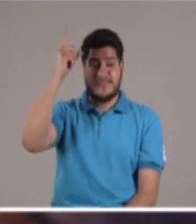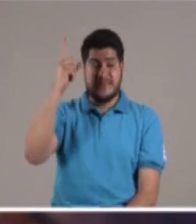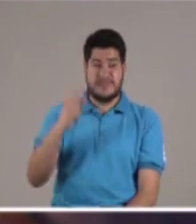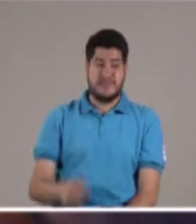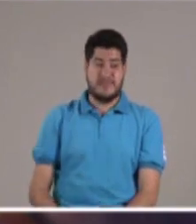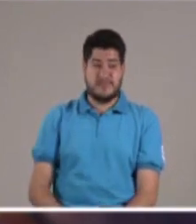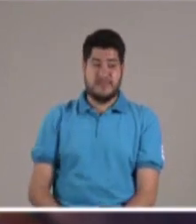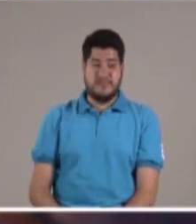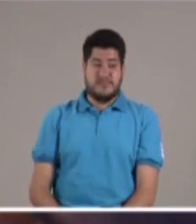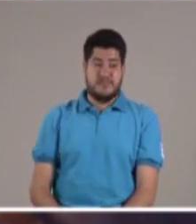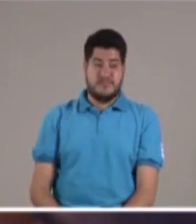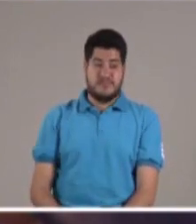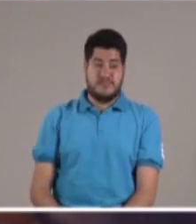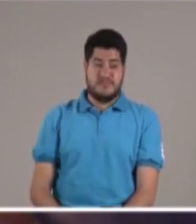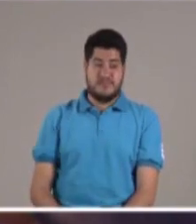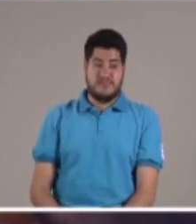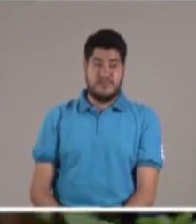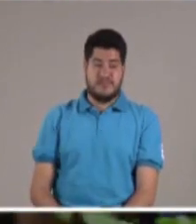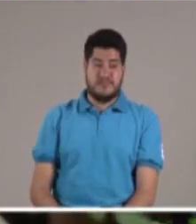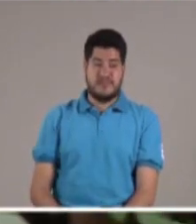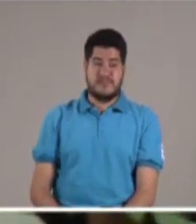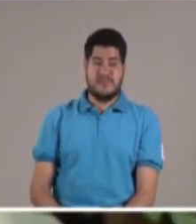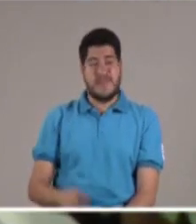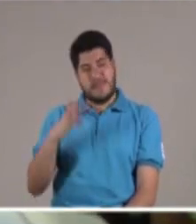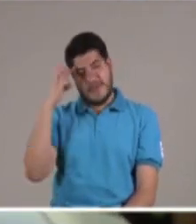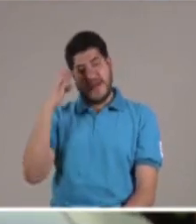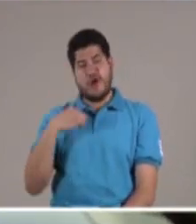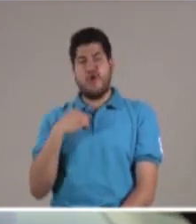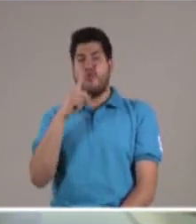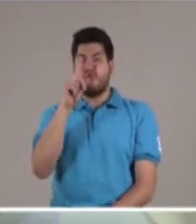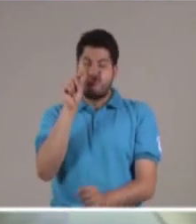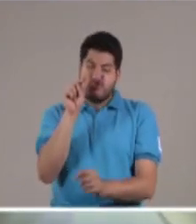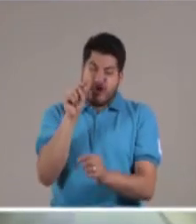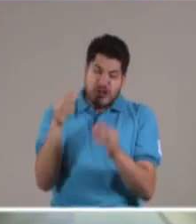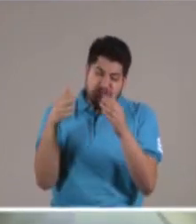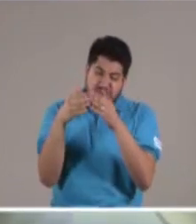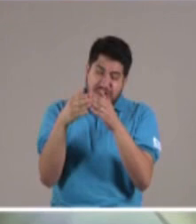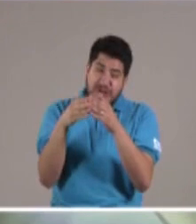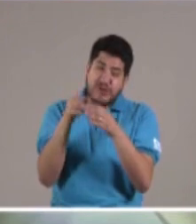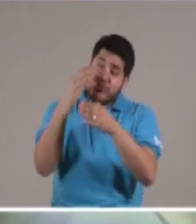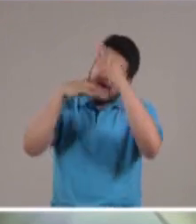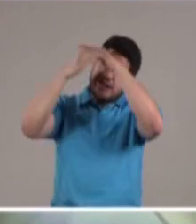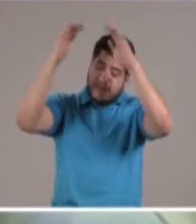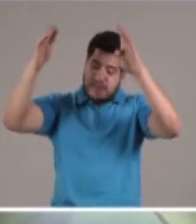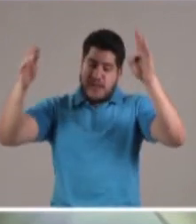Ay aunque sea un rincón en el cielo No hermano Cómo un rincón